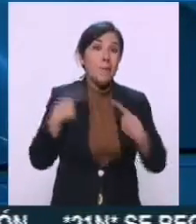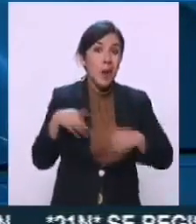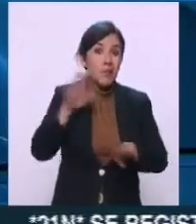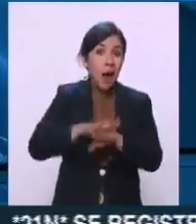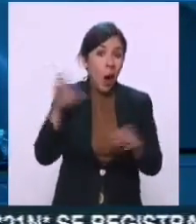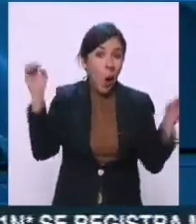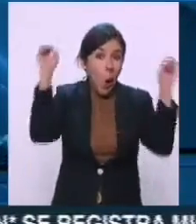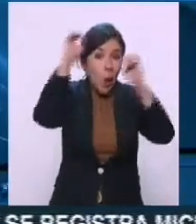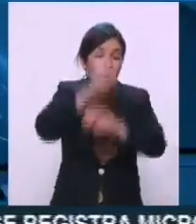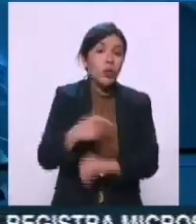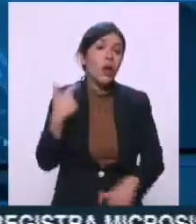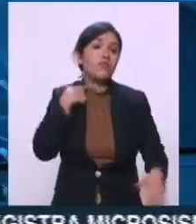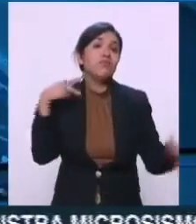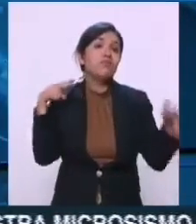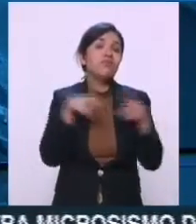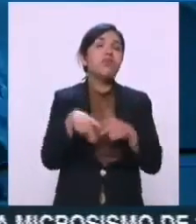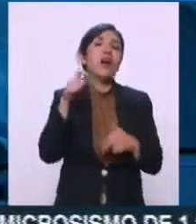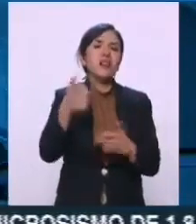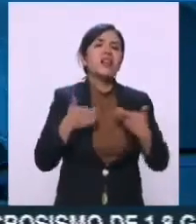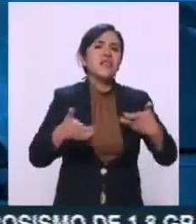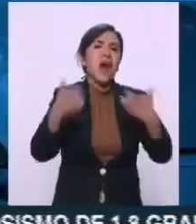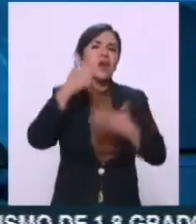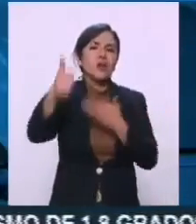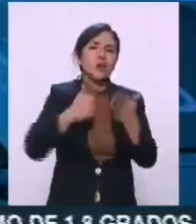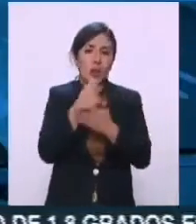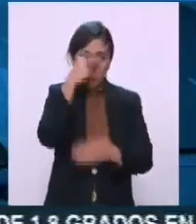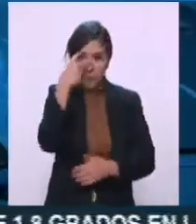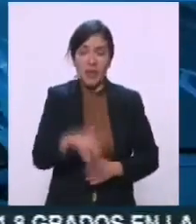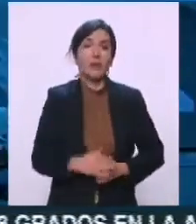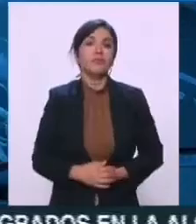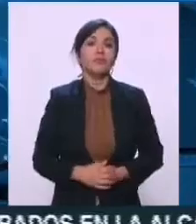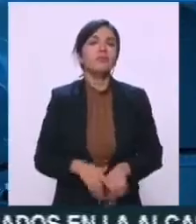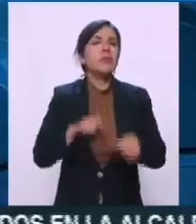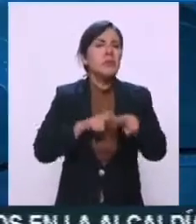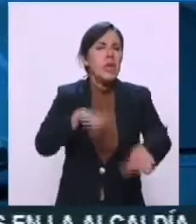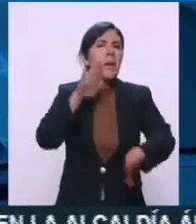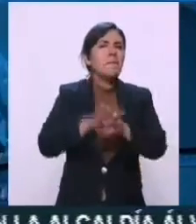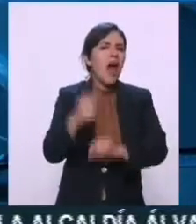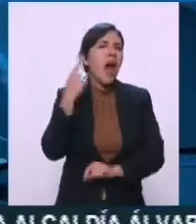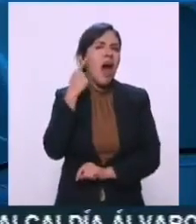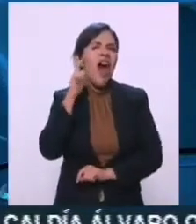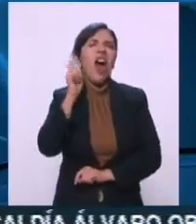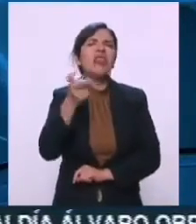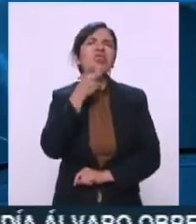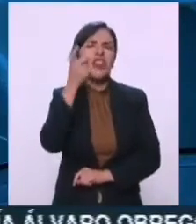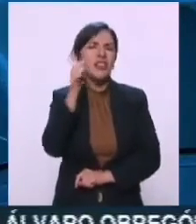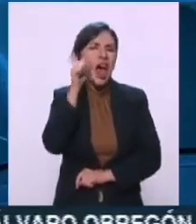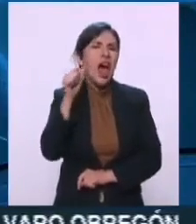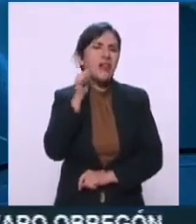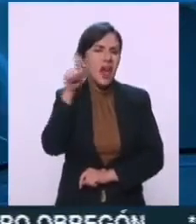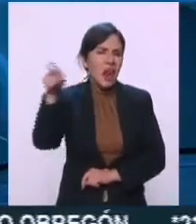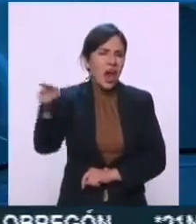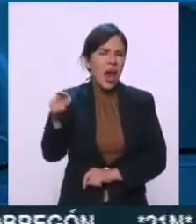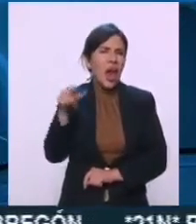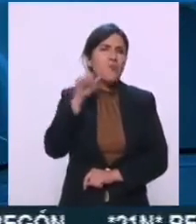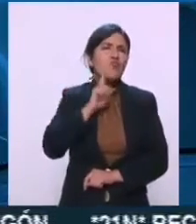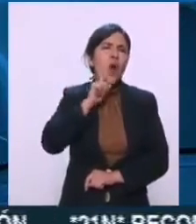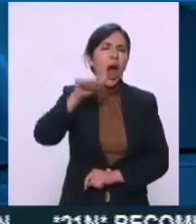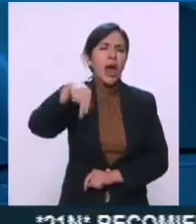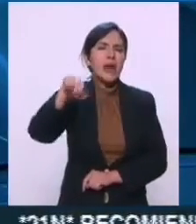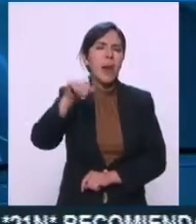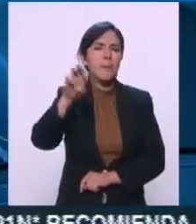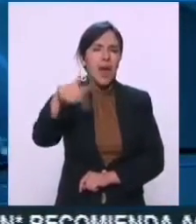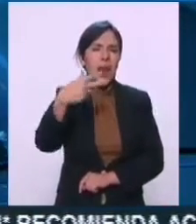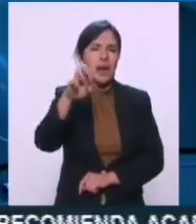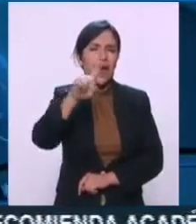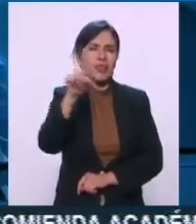oscuro, asesinado en las calles de la Ciudad de México. Sigamos escuchando un poquito más de lo que dijo Anabel Hernández ayer a Carmen Aristegui, porque tiene mucho que ver con lo